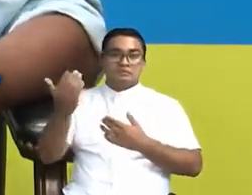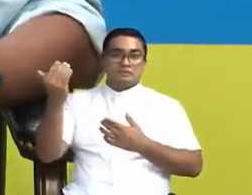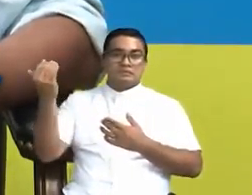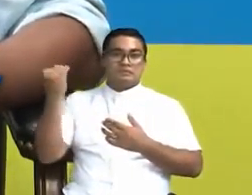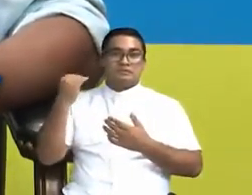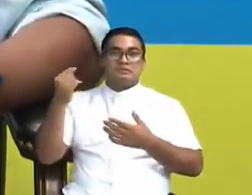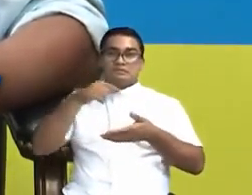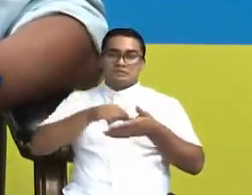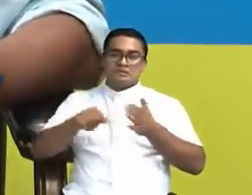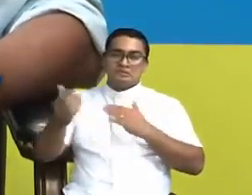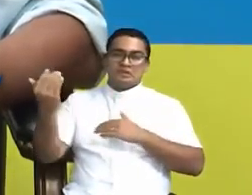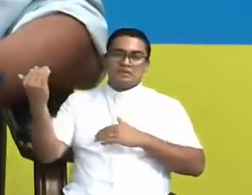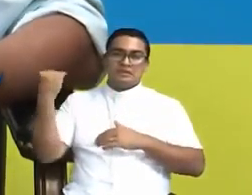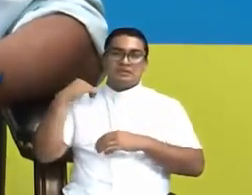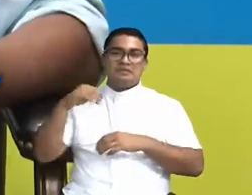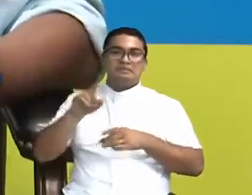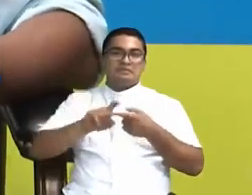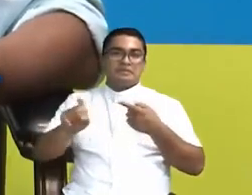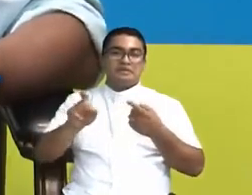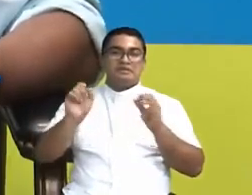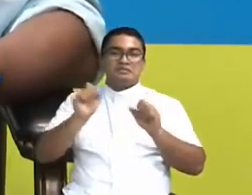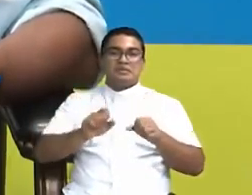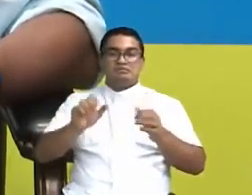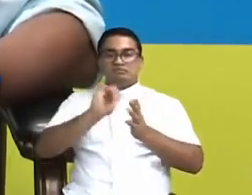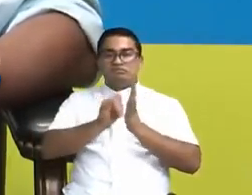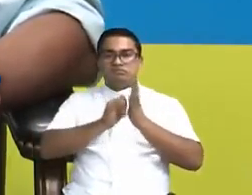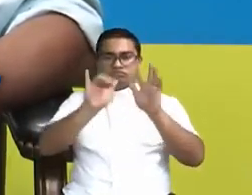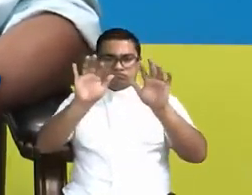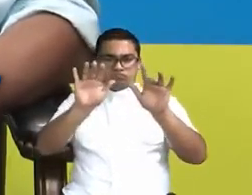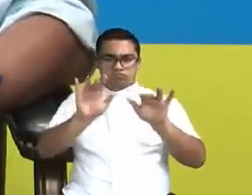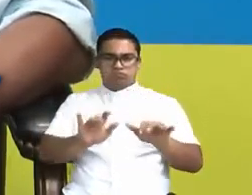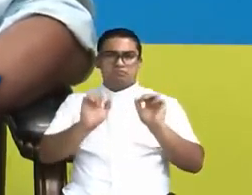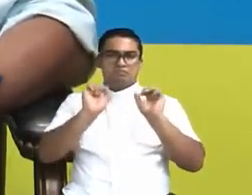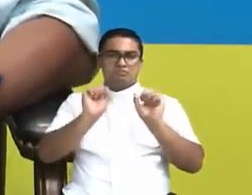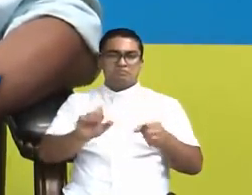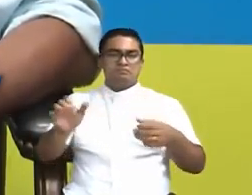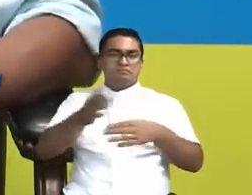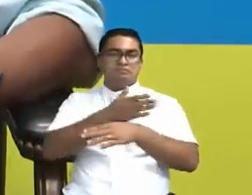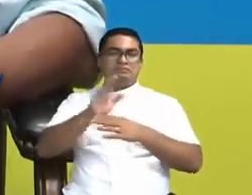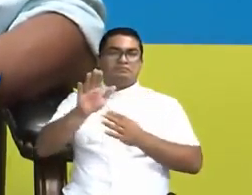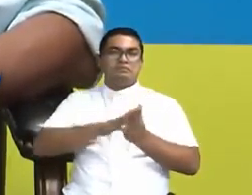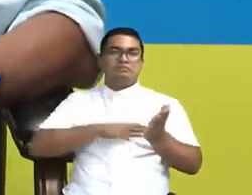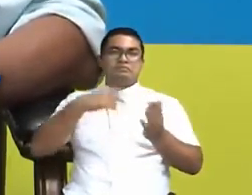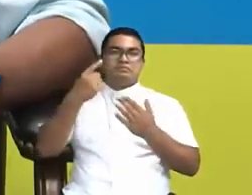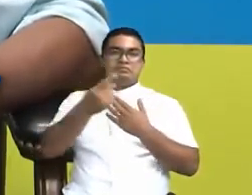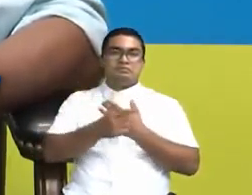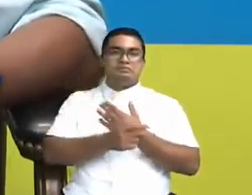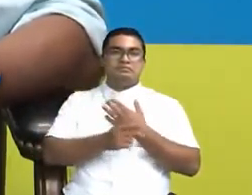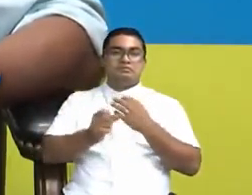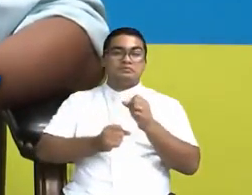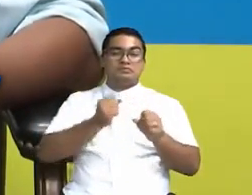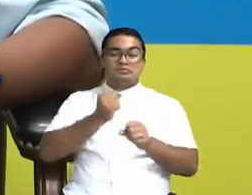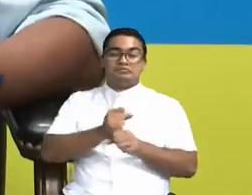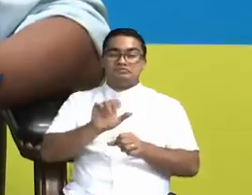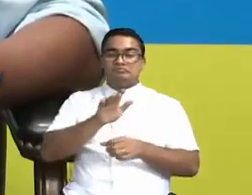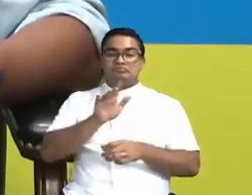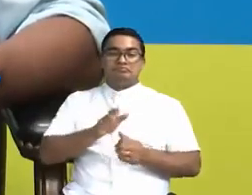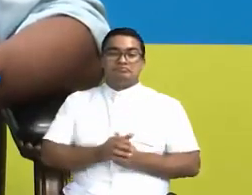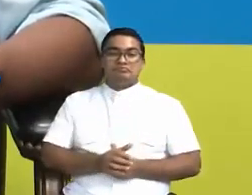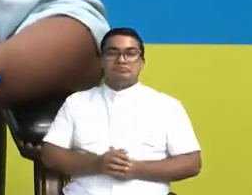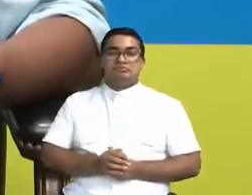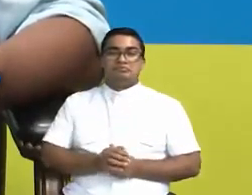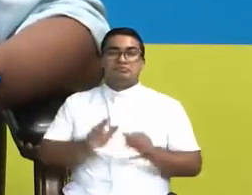de la semana pasada, de hace un mes. En fin, usted podrá encontrar los diferentes programas que hemos hecho en el transcurso de más de un año.